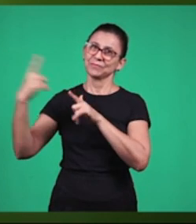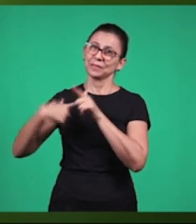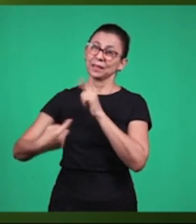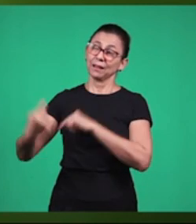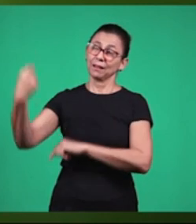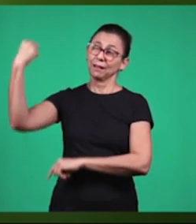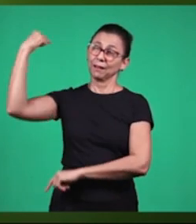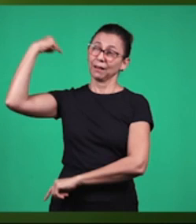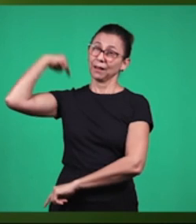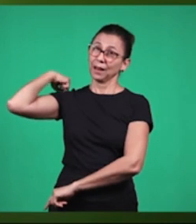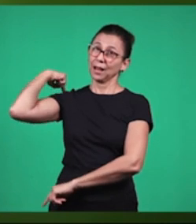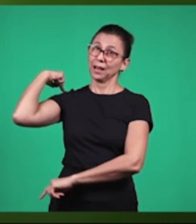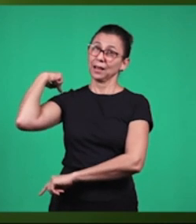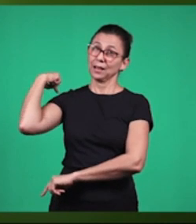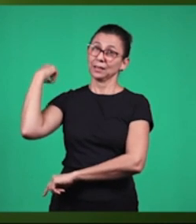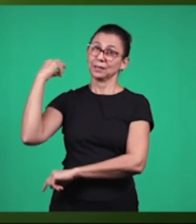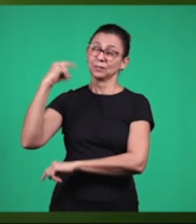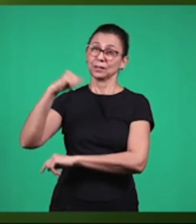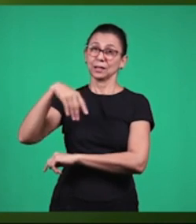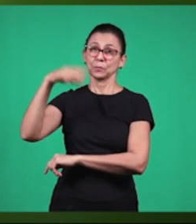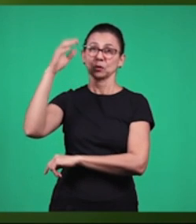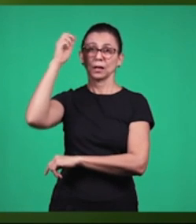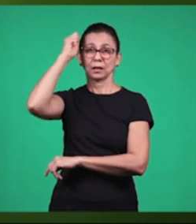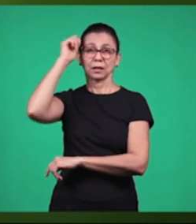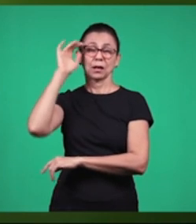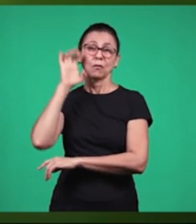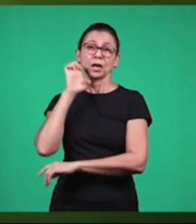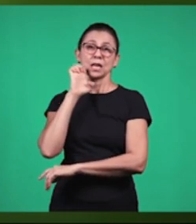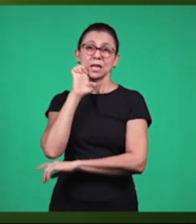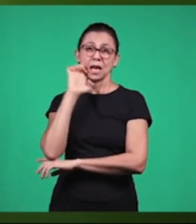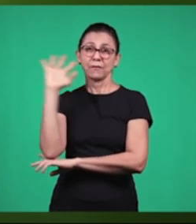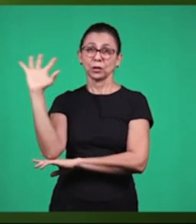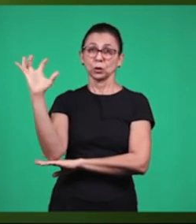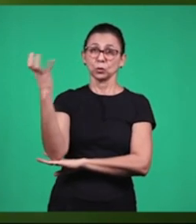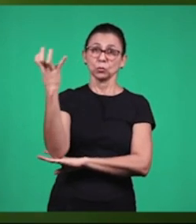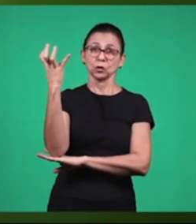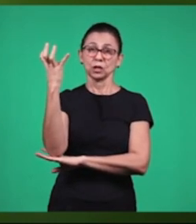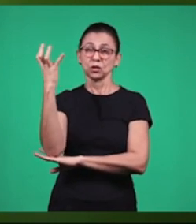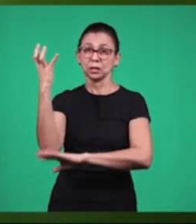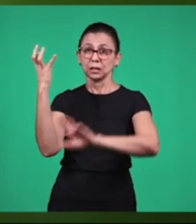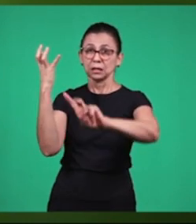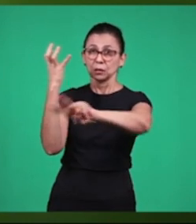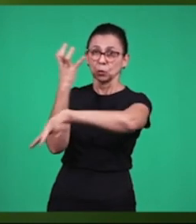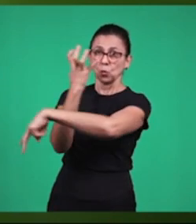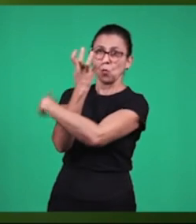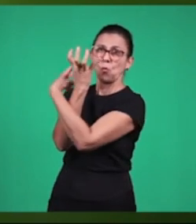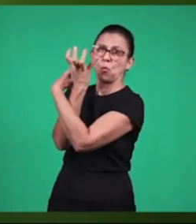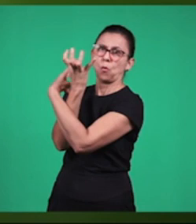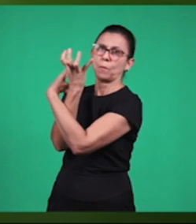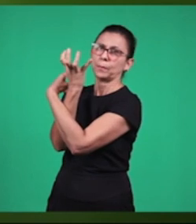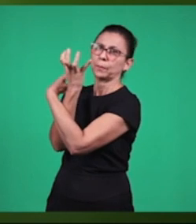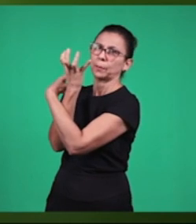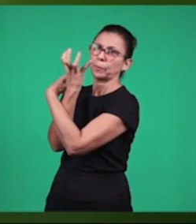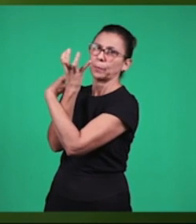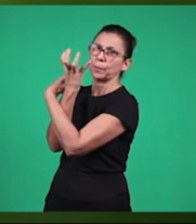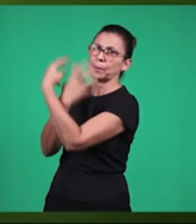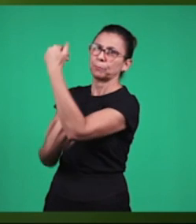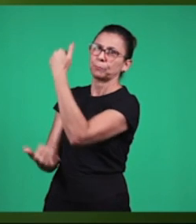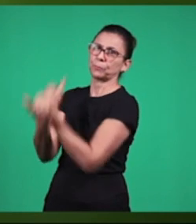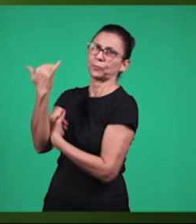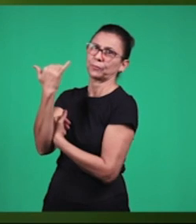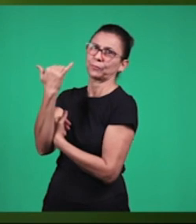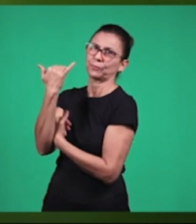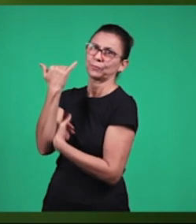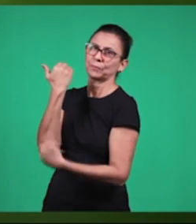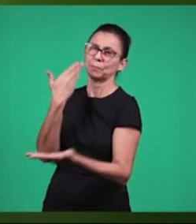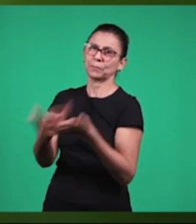causa de la mentira. El eslabón que es la ligación del hombre con Dios. Cuando el hombre creyó en una mentira, él cortó